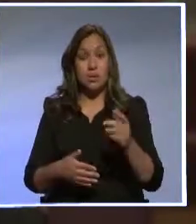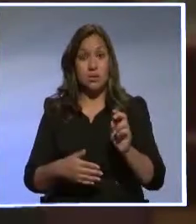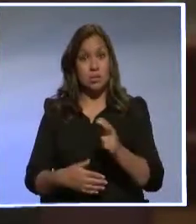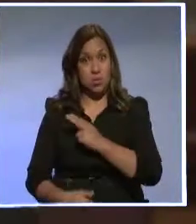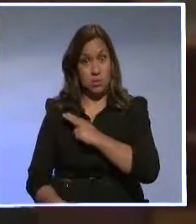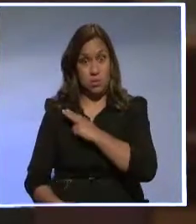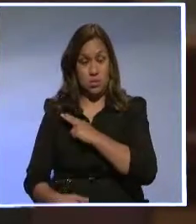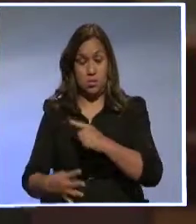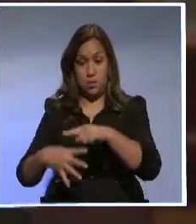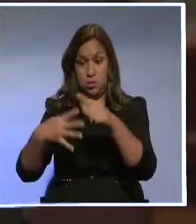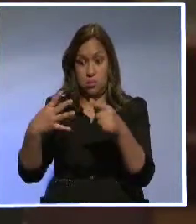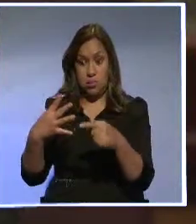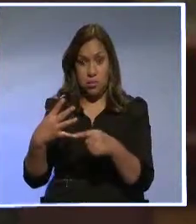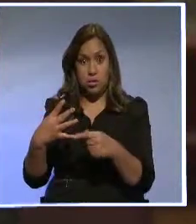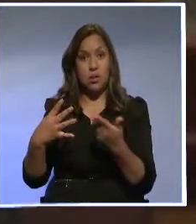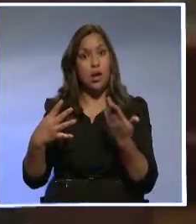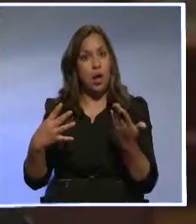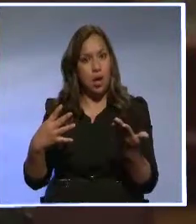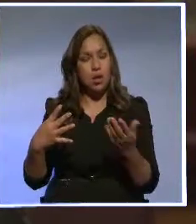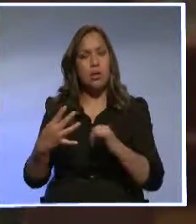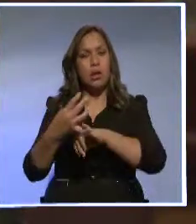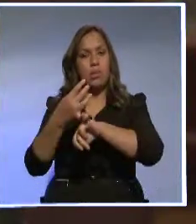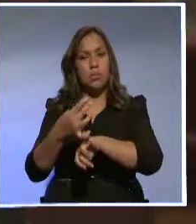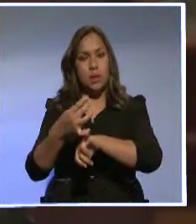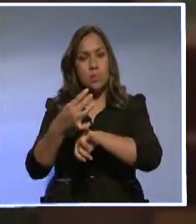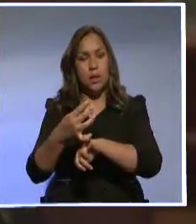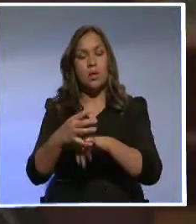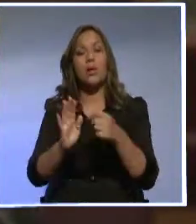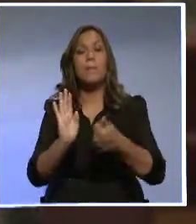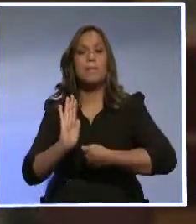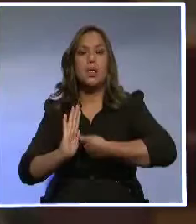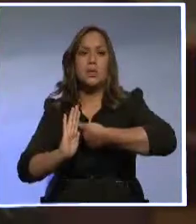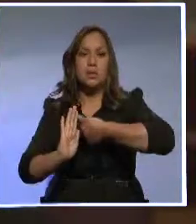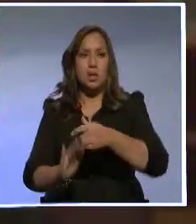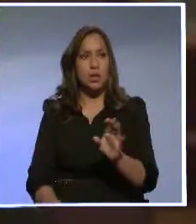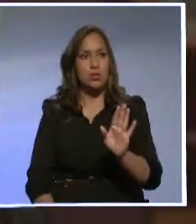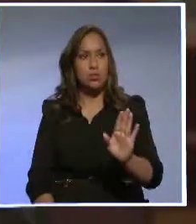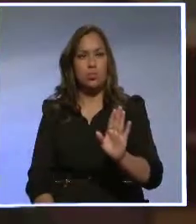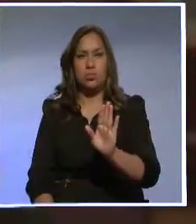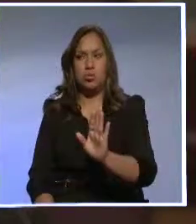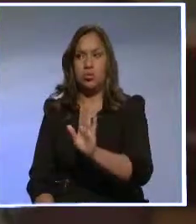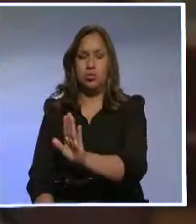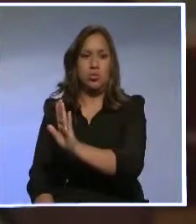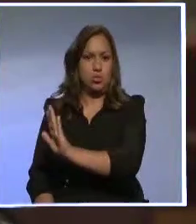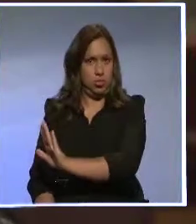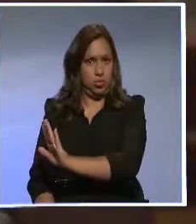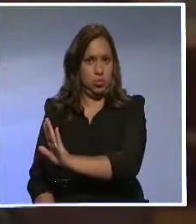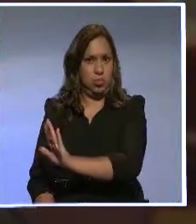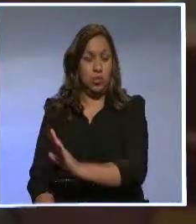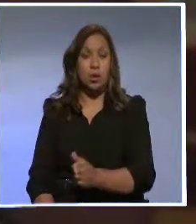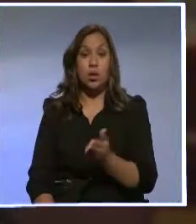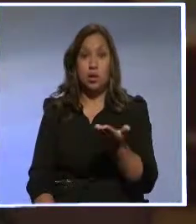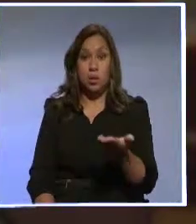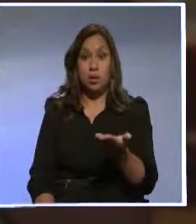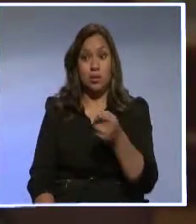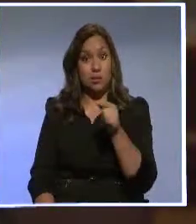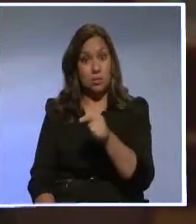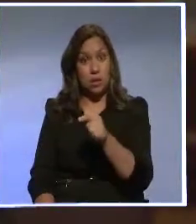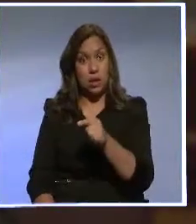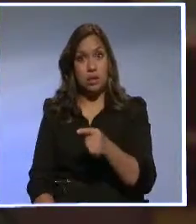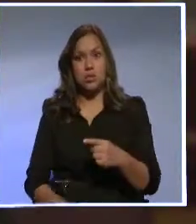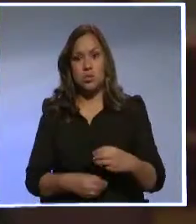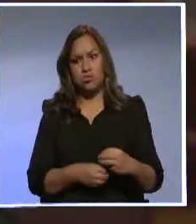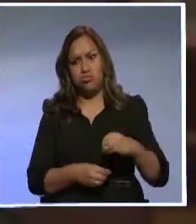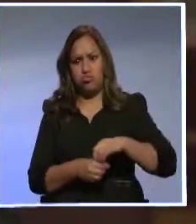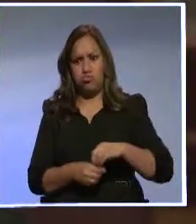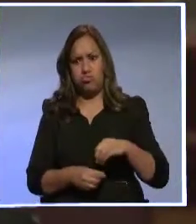del ministerio al que corresponde dirigir las entonces no iban a depender de los fondos del pop the